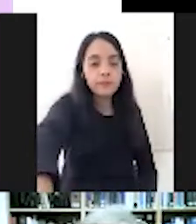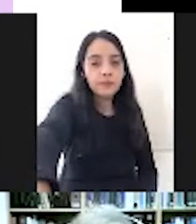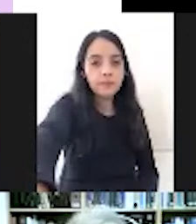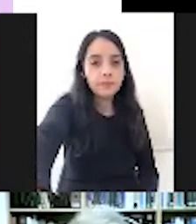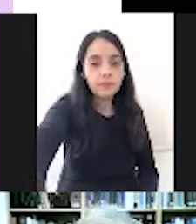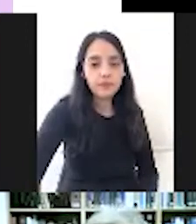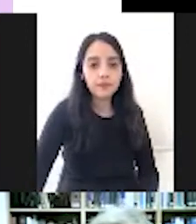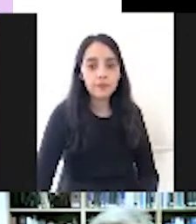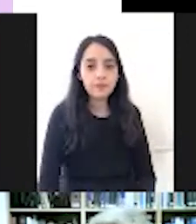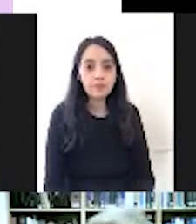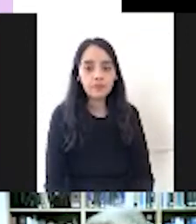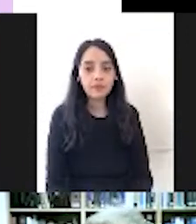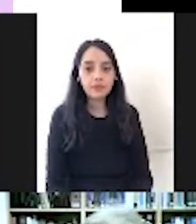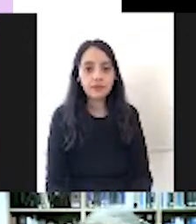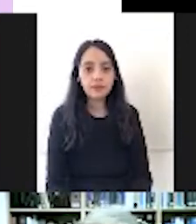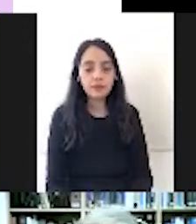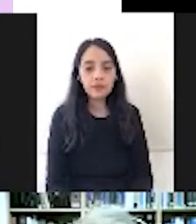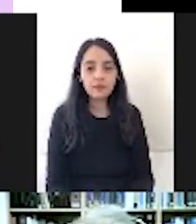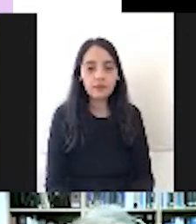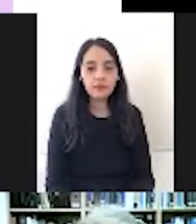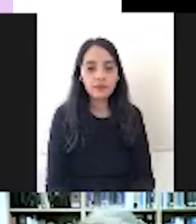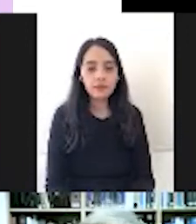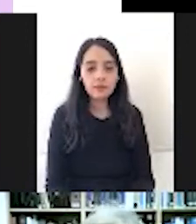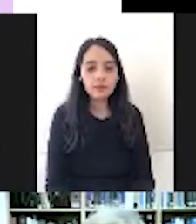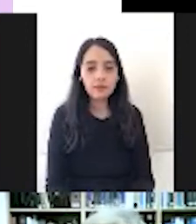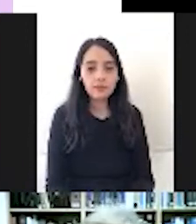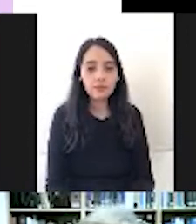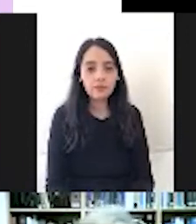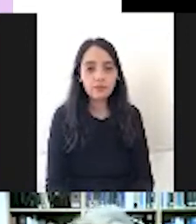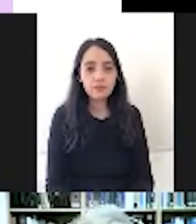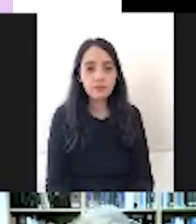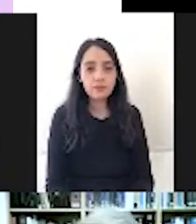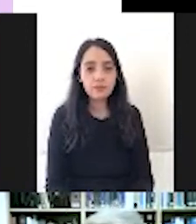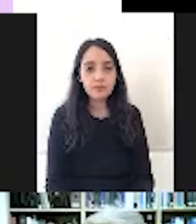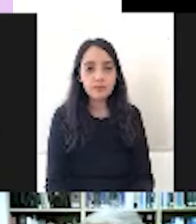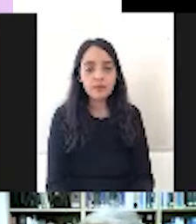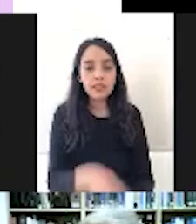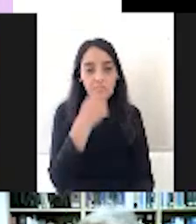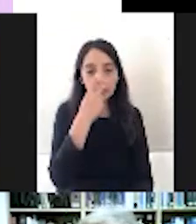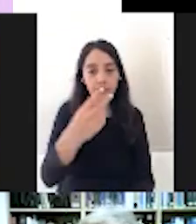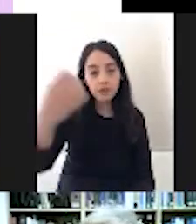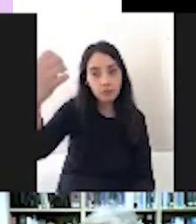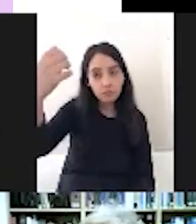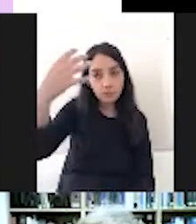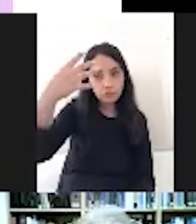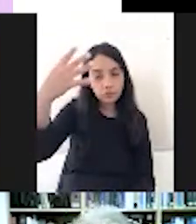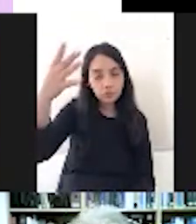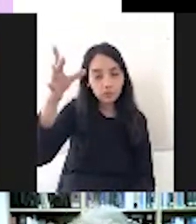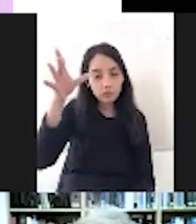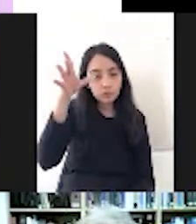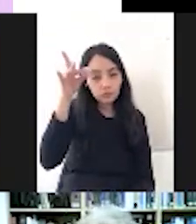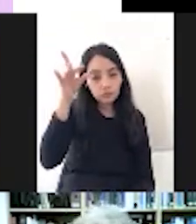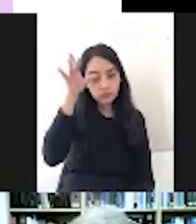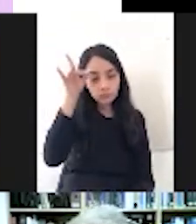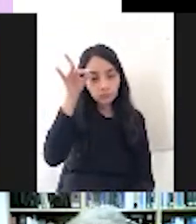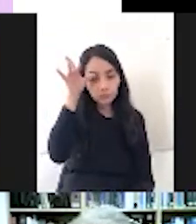ve porque señales, ¿cierto?, luminosas llegan al ojo, se transforman en pulsos eléctricos, que a su